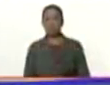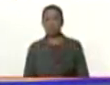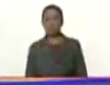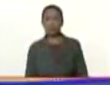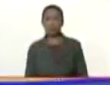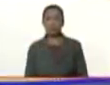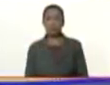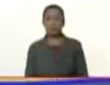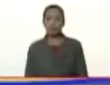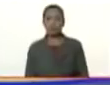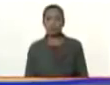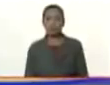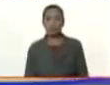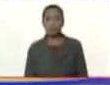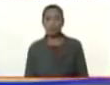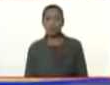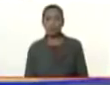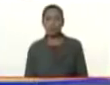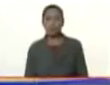chavista.